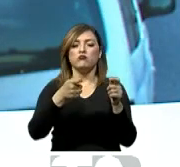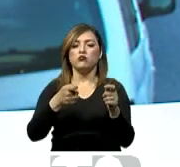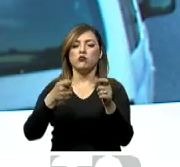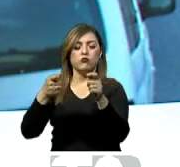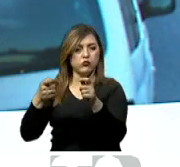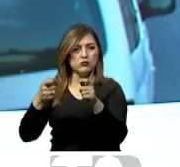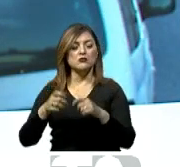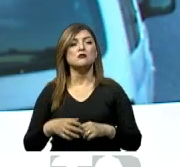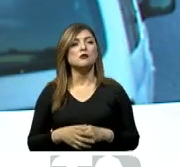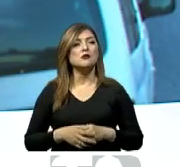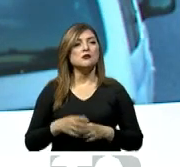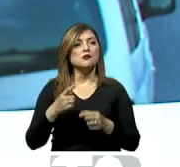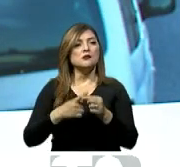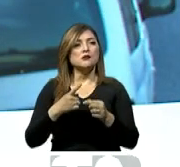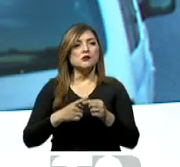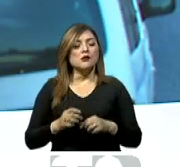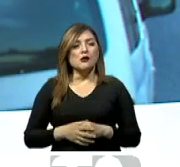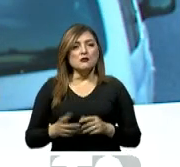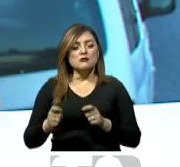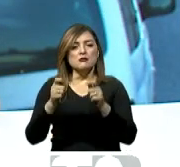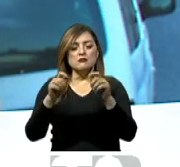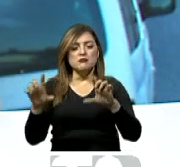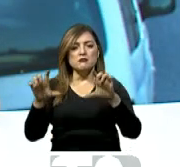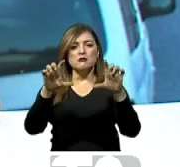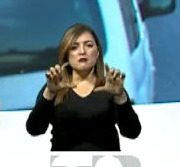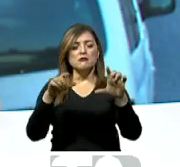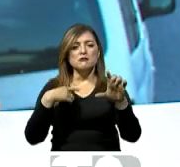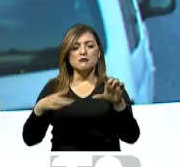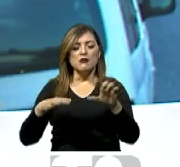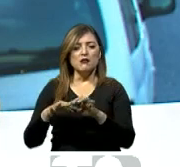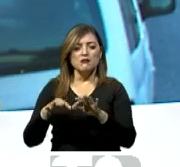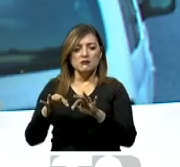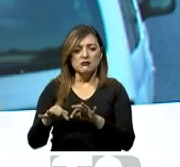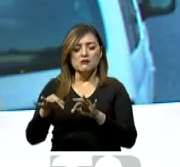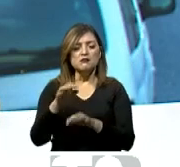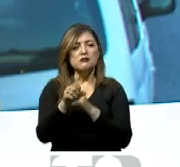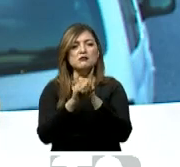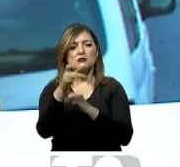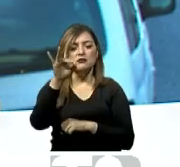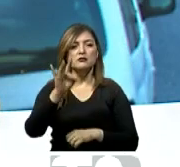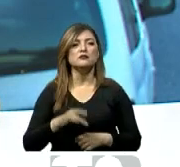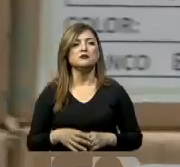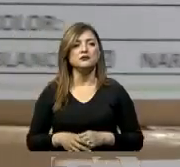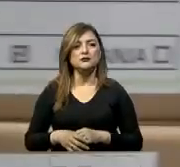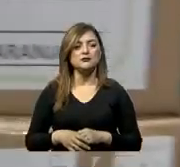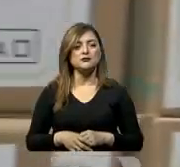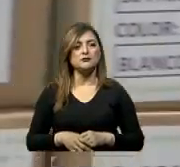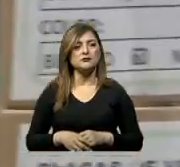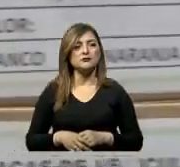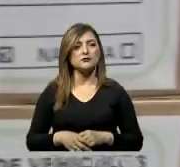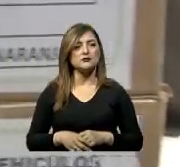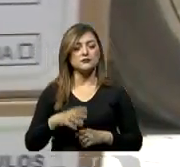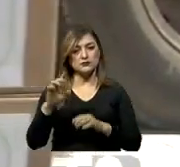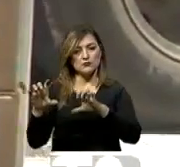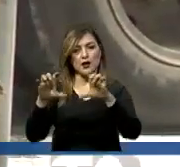Agencia Metropolitana de Tránsito de Quito como parte de las placas rezagadas desde el año 2018. Son las miles